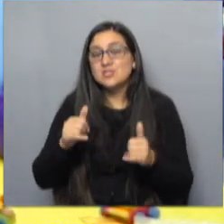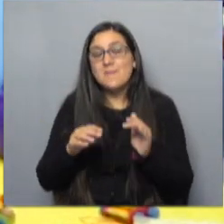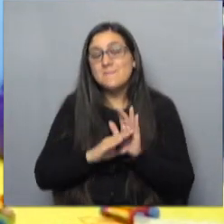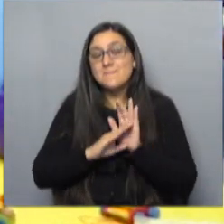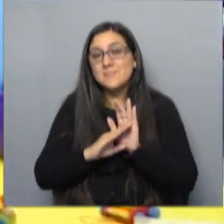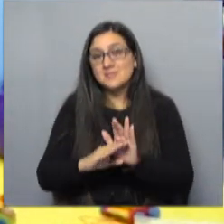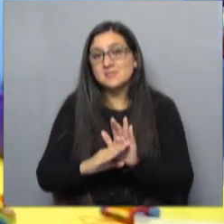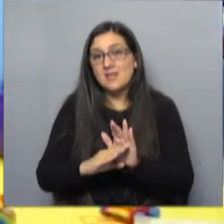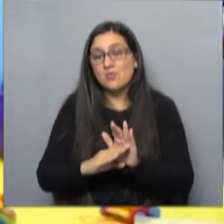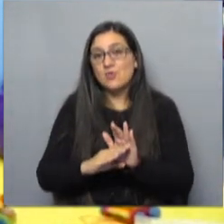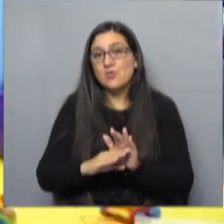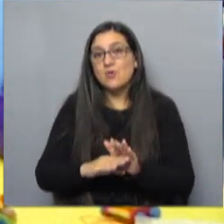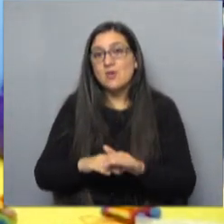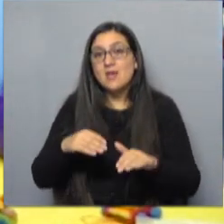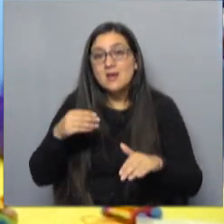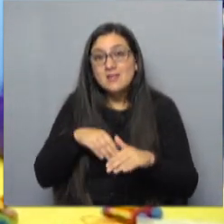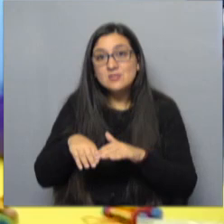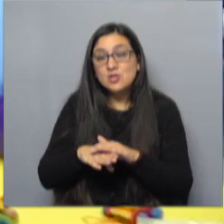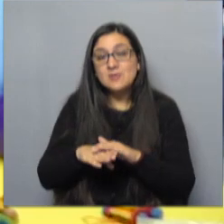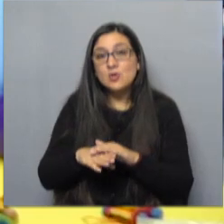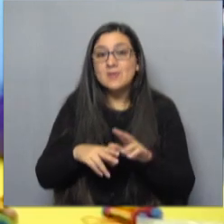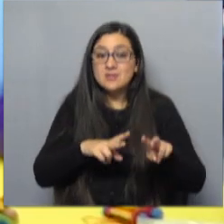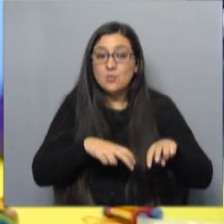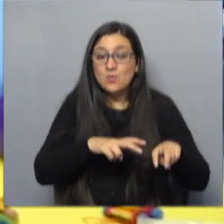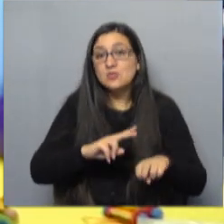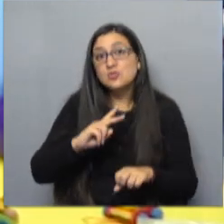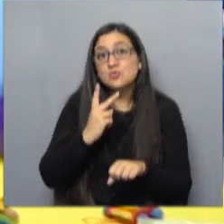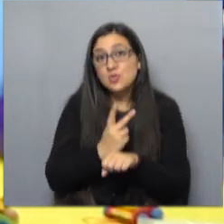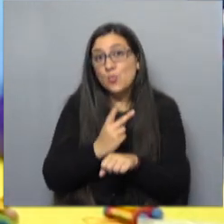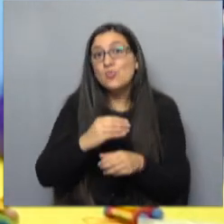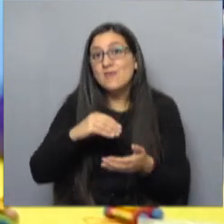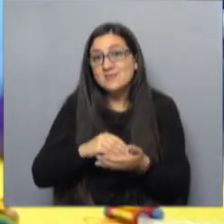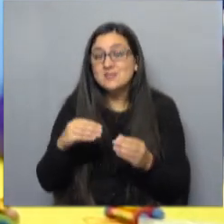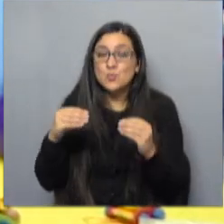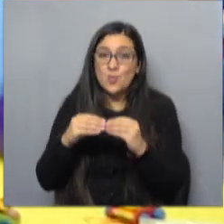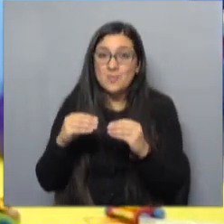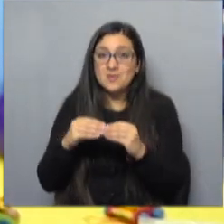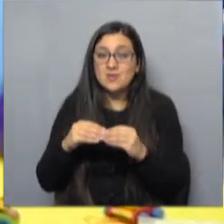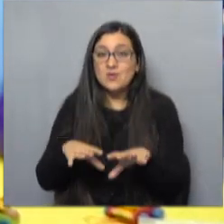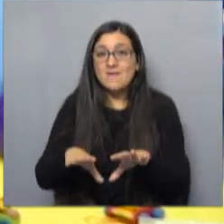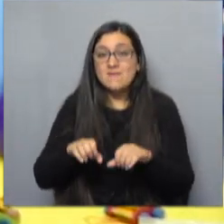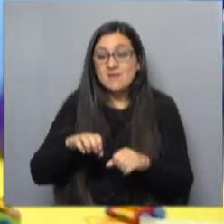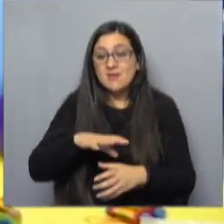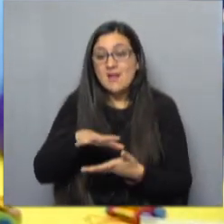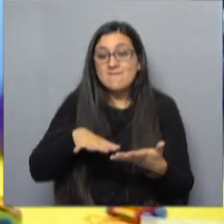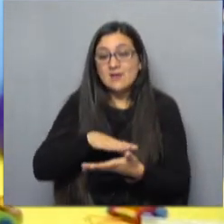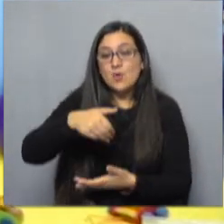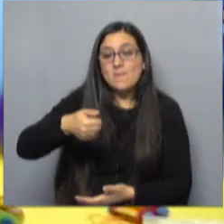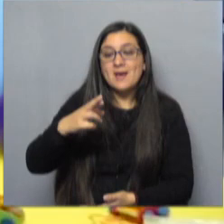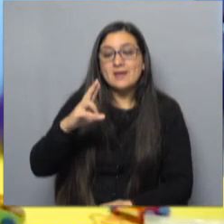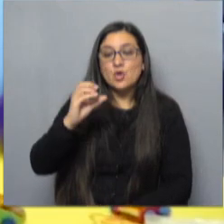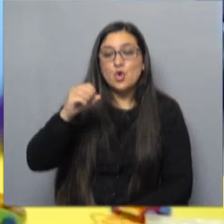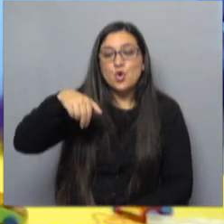presentado en el estacionamiento para armar una huerta, así que es su segundo mural. Es un compañero que vive en Marconi y que está estudiando en la